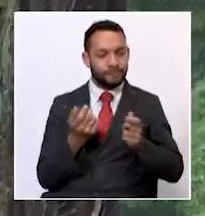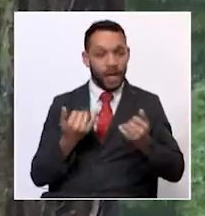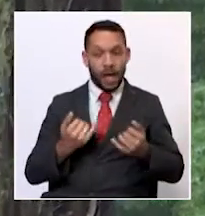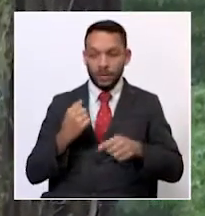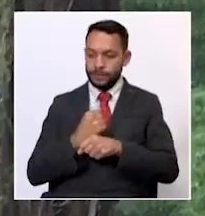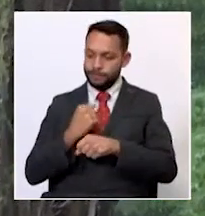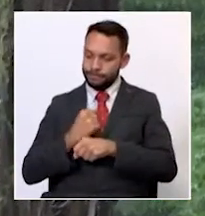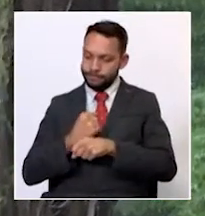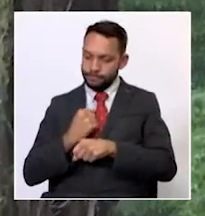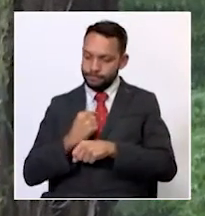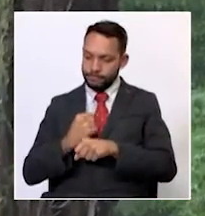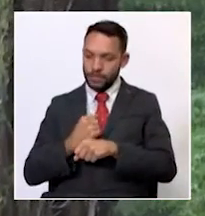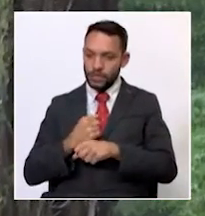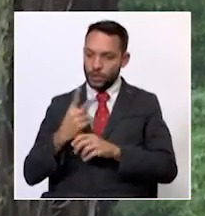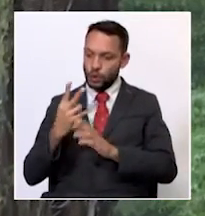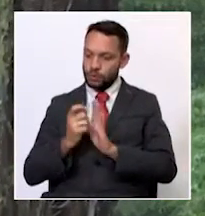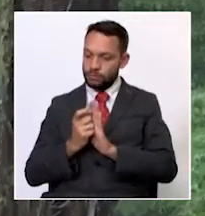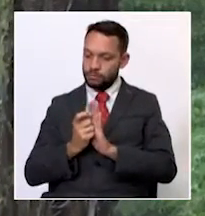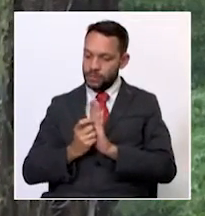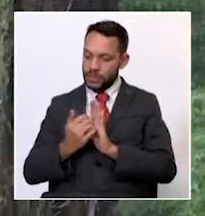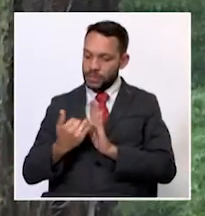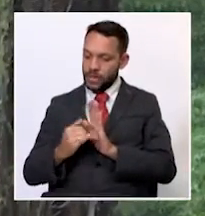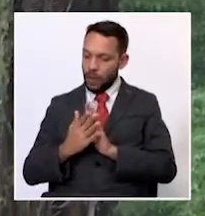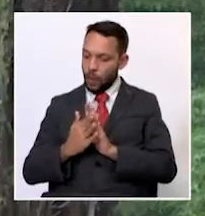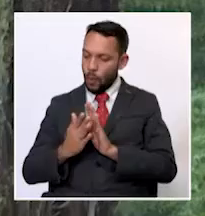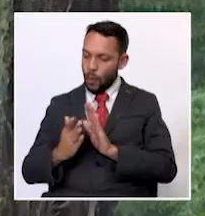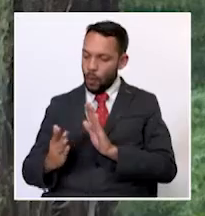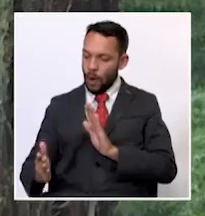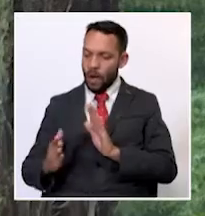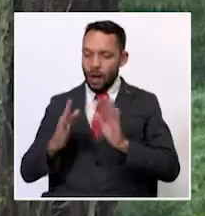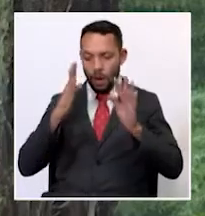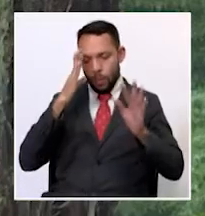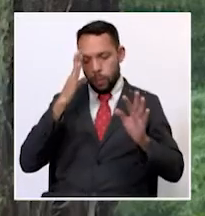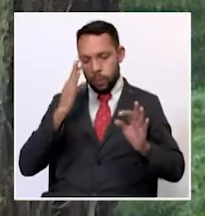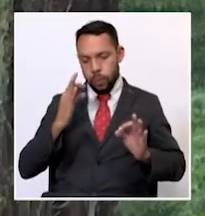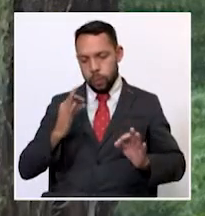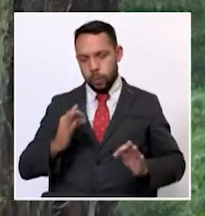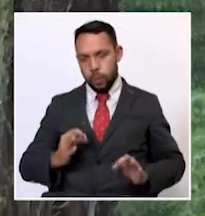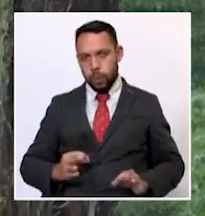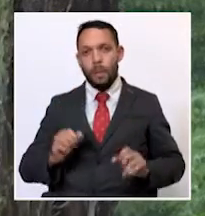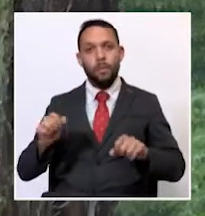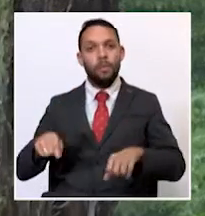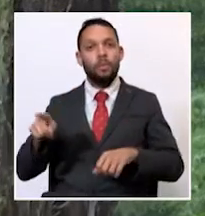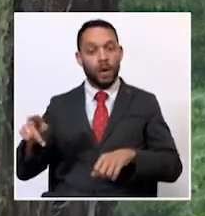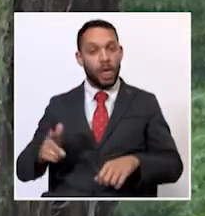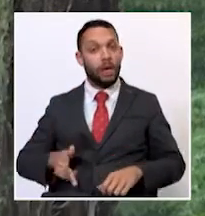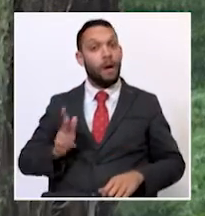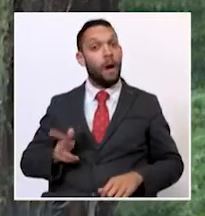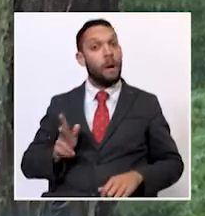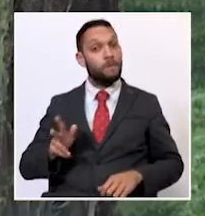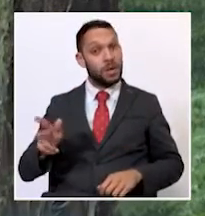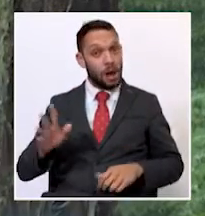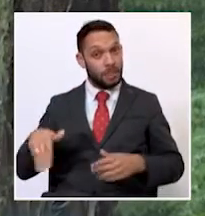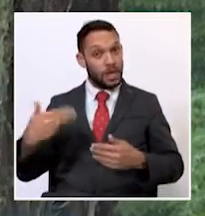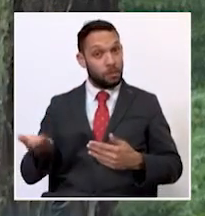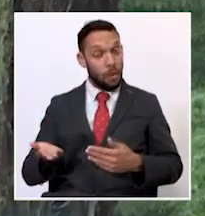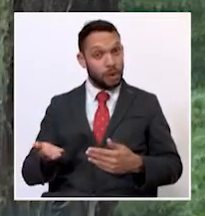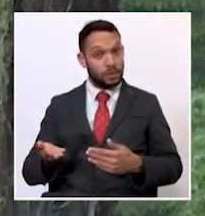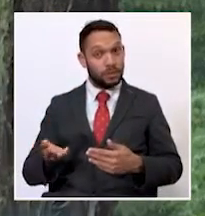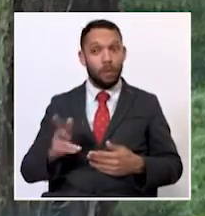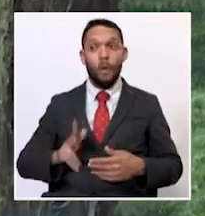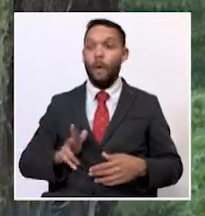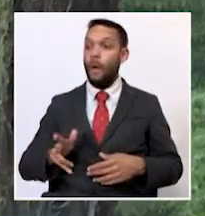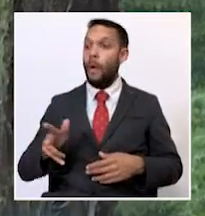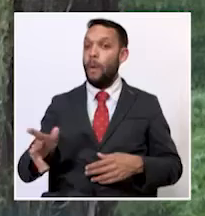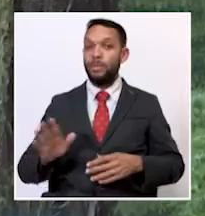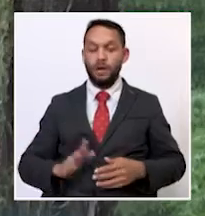de la segunda sesión, el paciente se ha relajado, el paciente logra salir caminando de una manera mucho más suelta, mucho